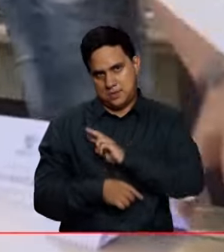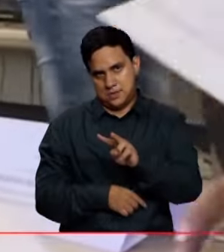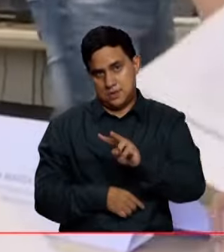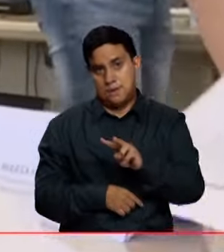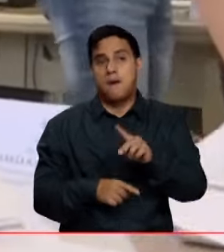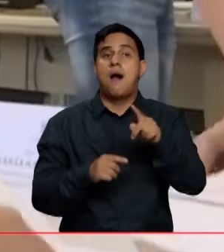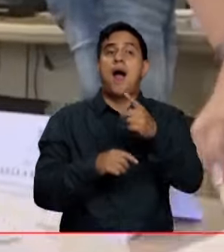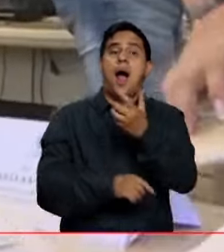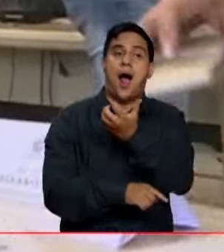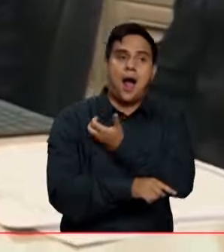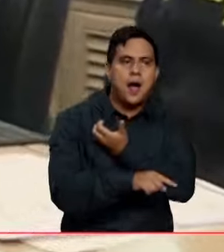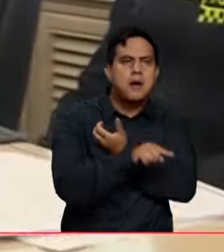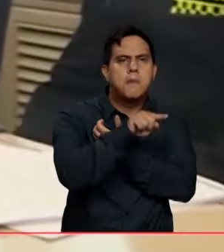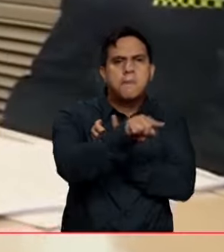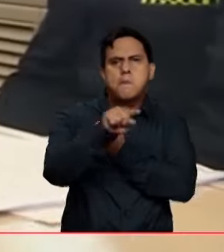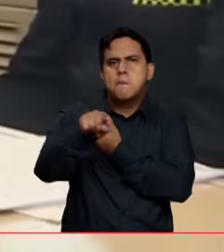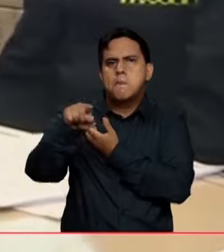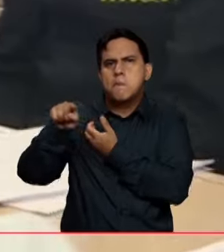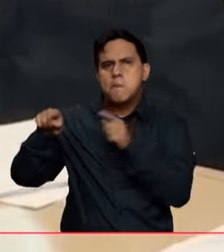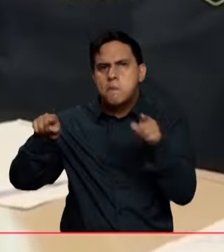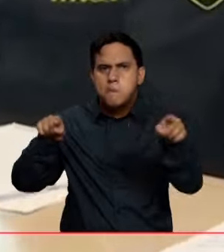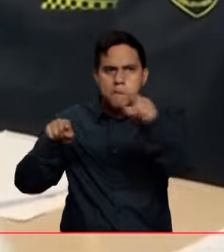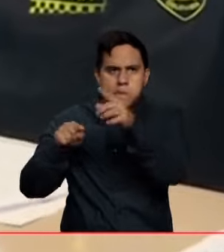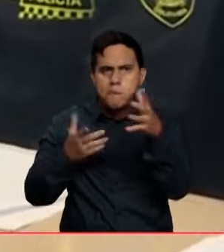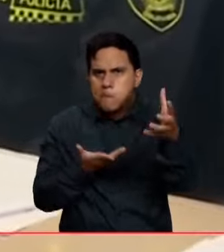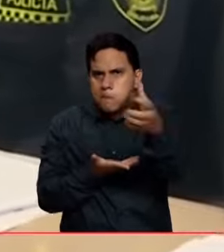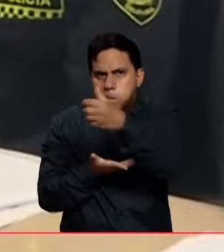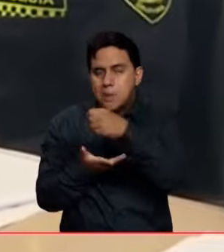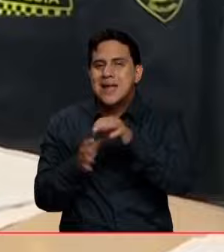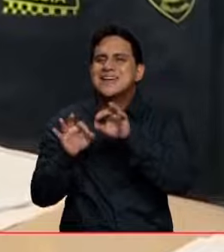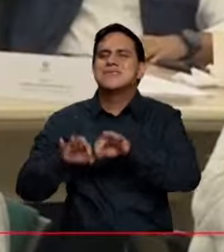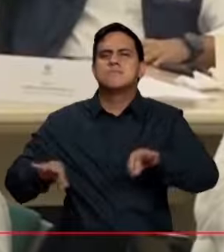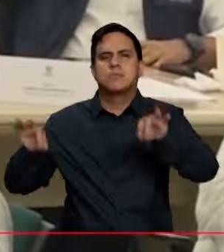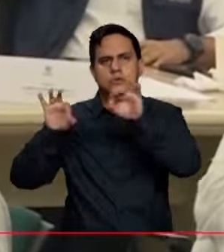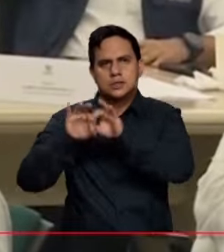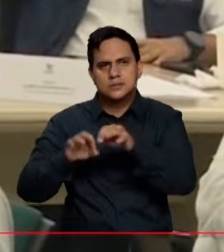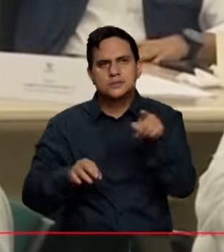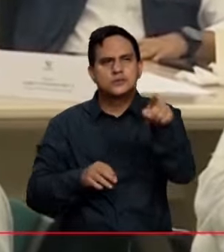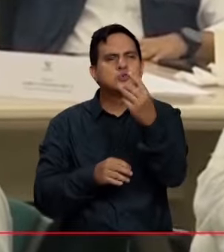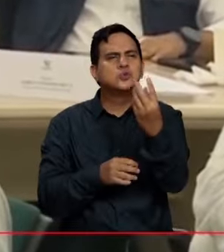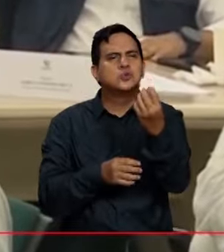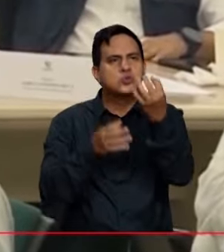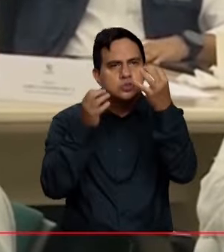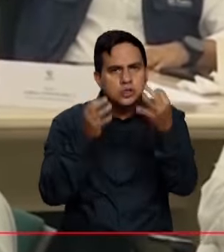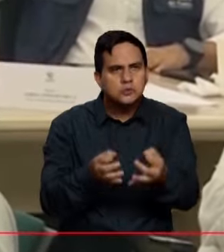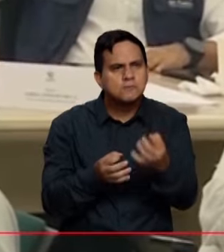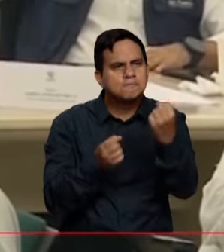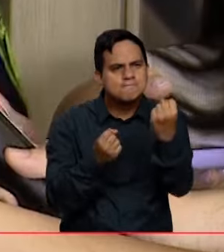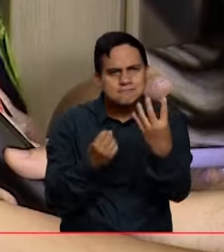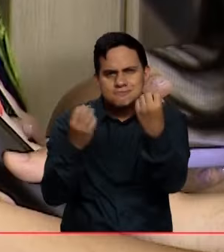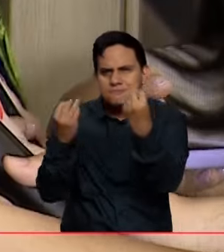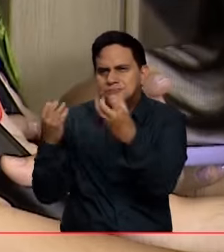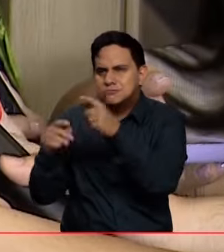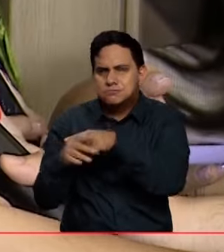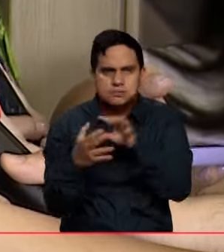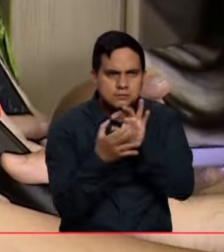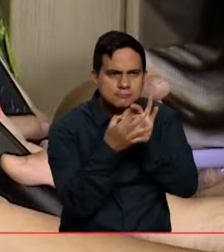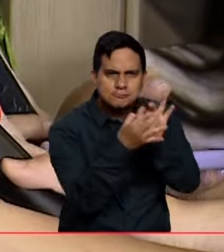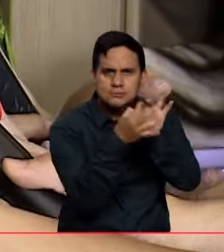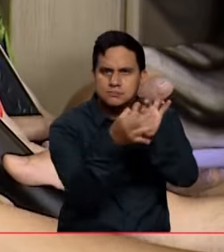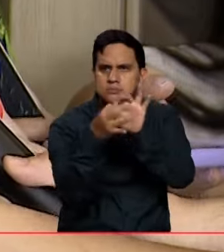y unificar criterios y cifras que son muy importantes, tanto de la policía como de la fiscalía, como